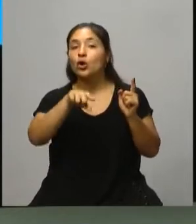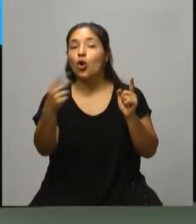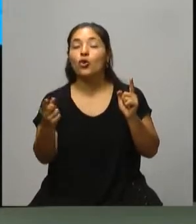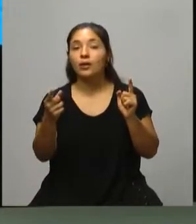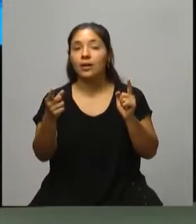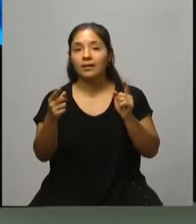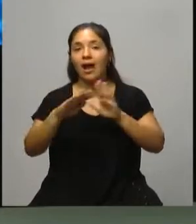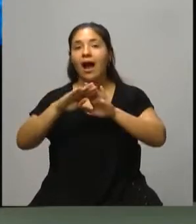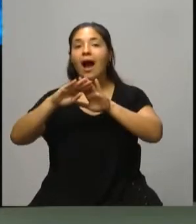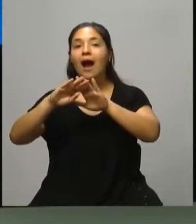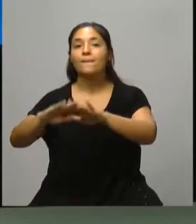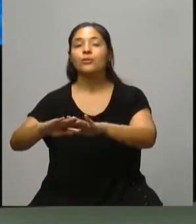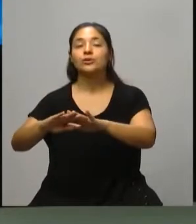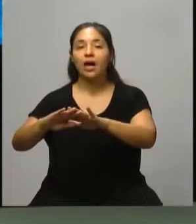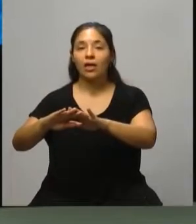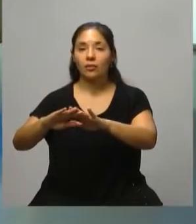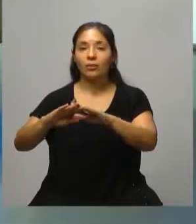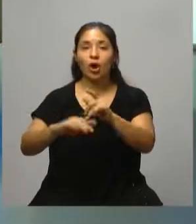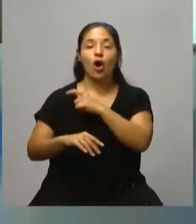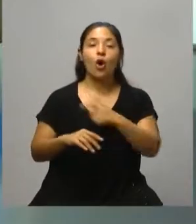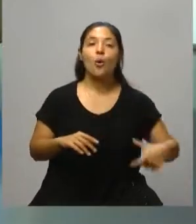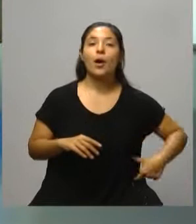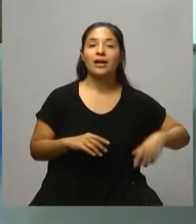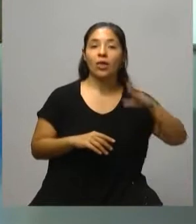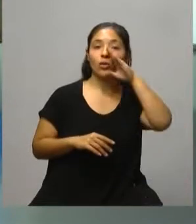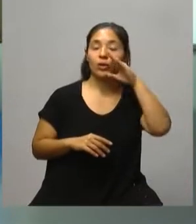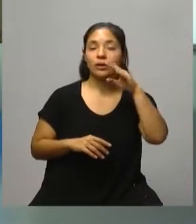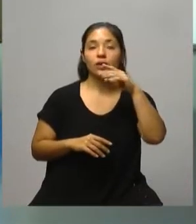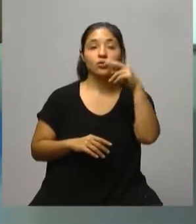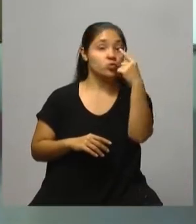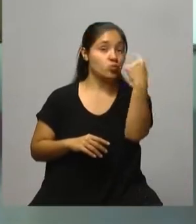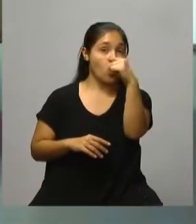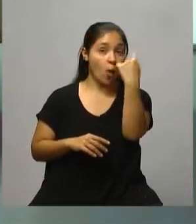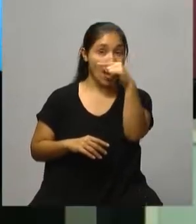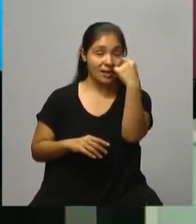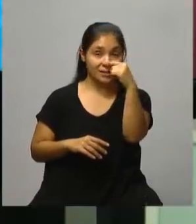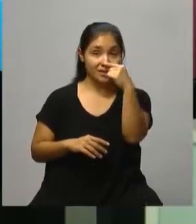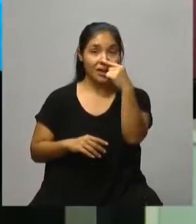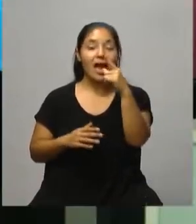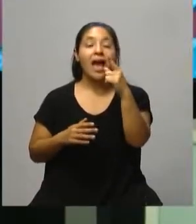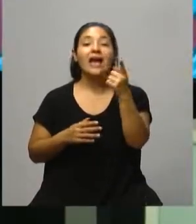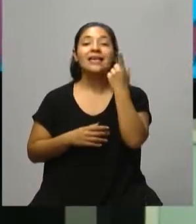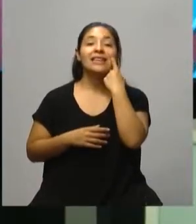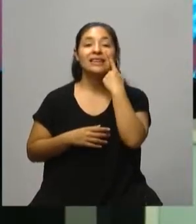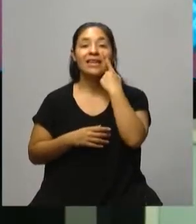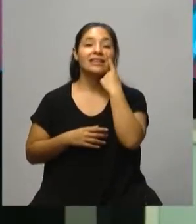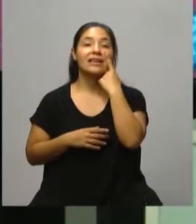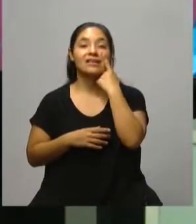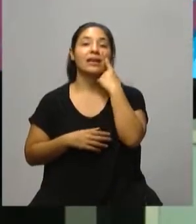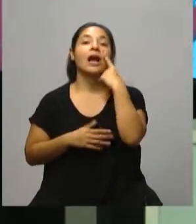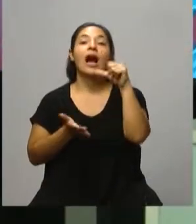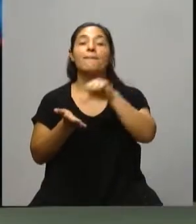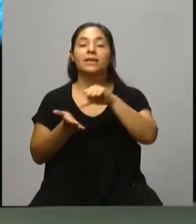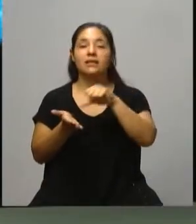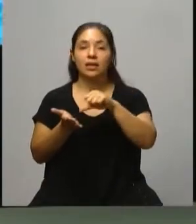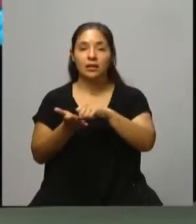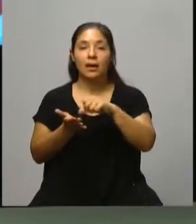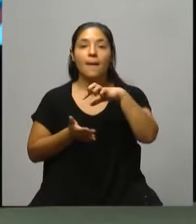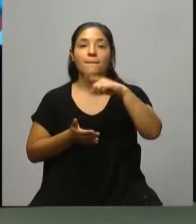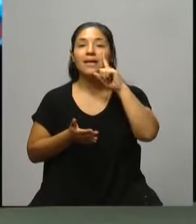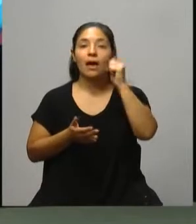que hubo de la oposición, pero salió un proyecto que salió muy rápido y se convirtió en ley. Y bueno,